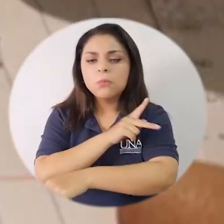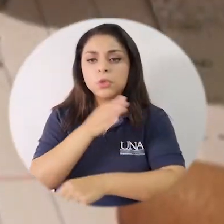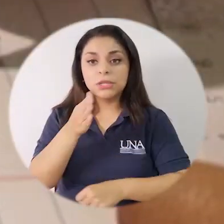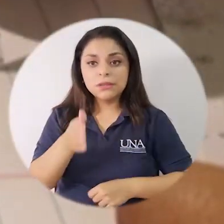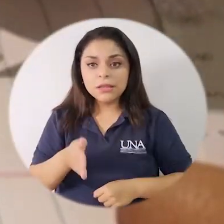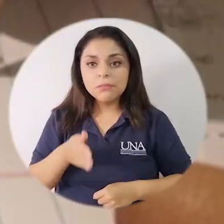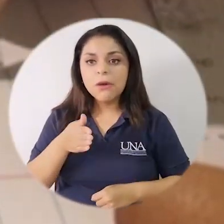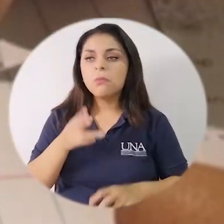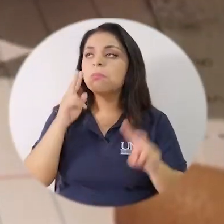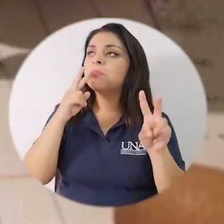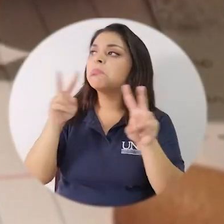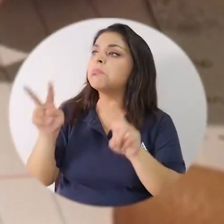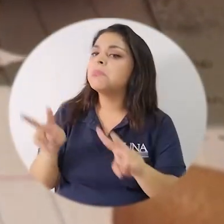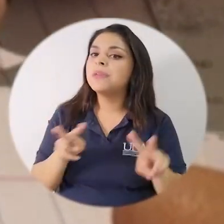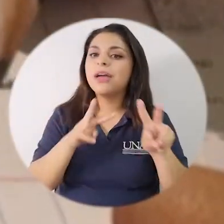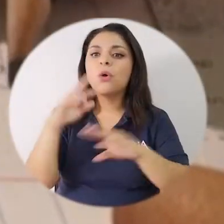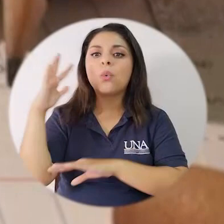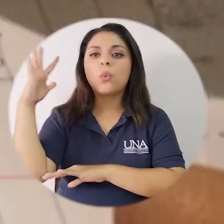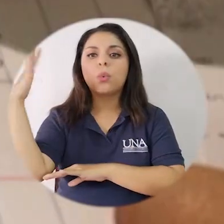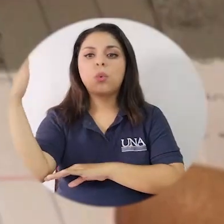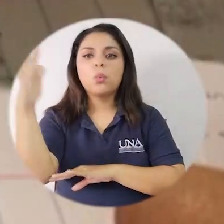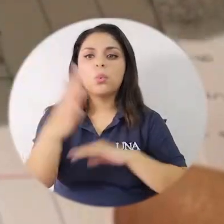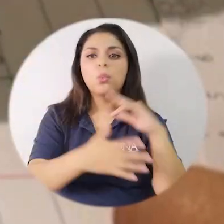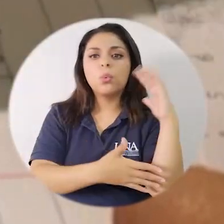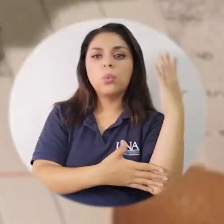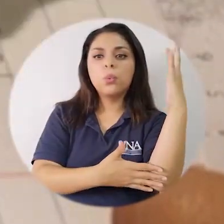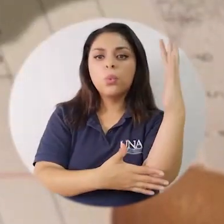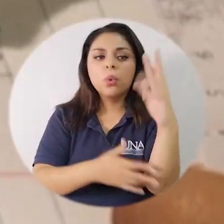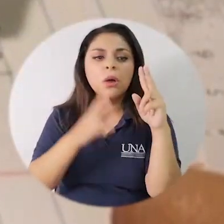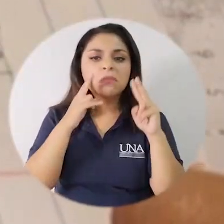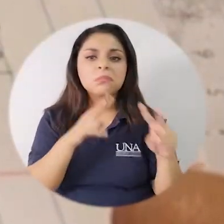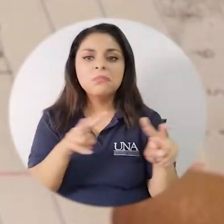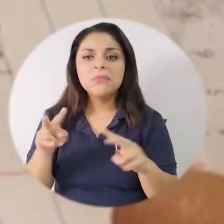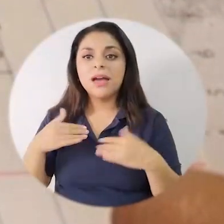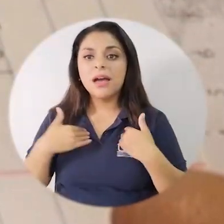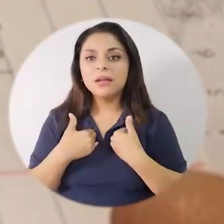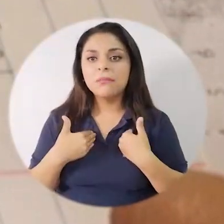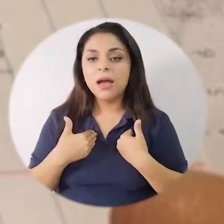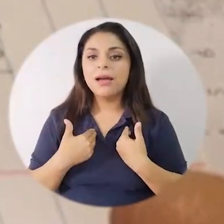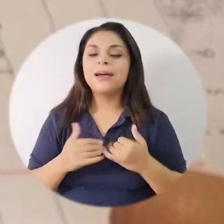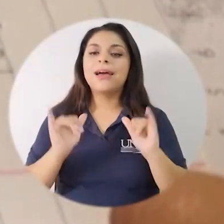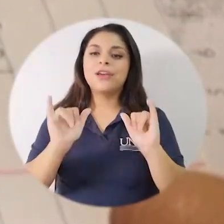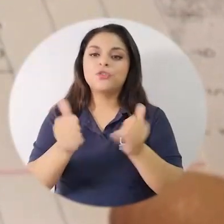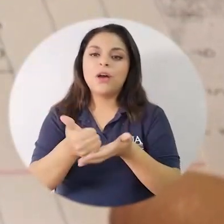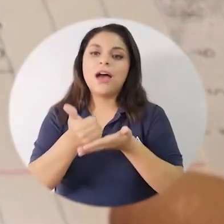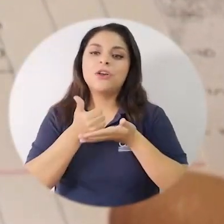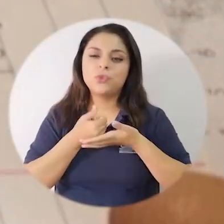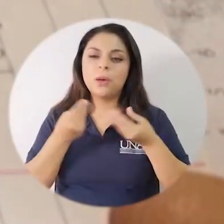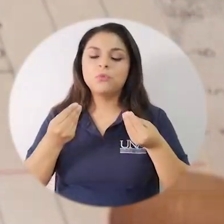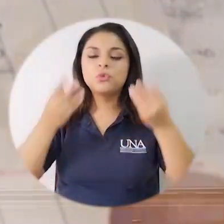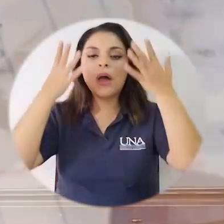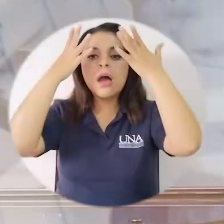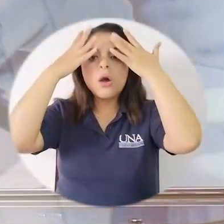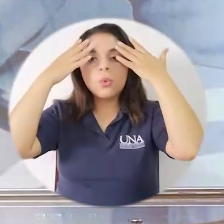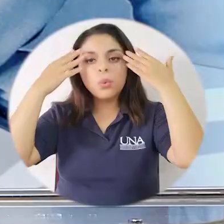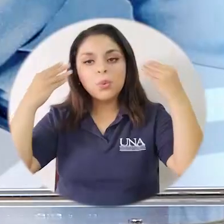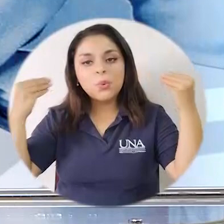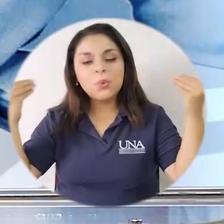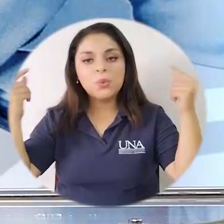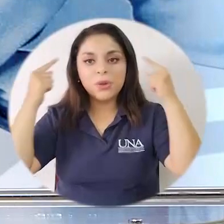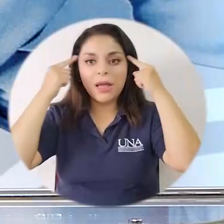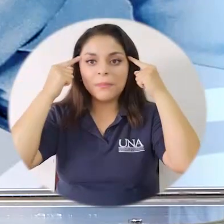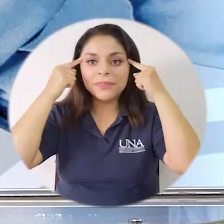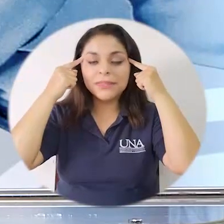corta, 1 kilómetro, despacio, viendo los árboles, viendo los animalitos, y eso nos va a ayudar un montón a despejar